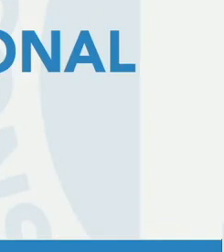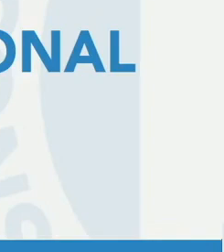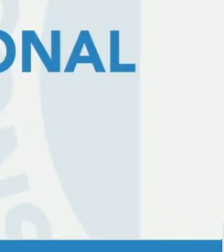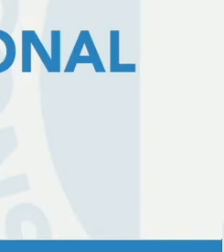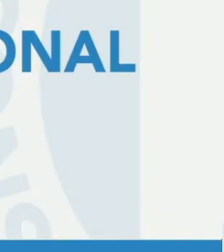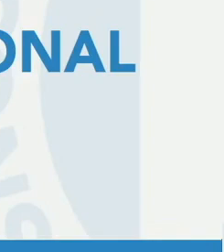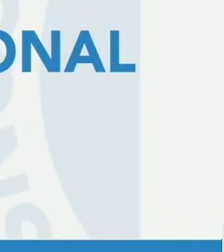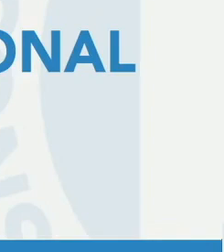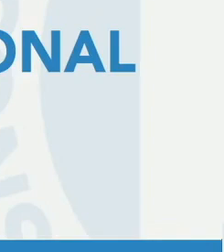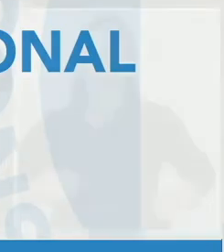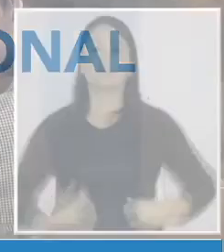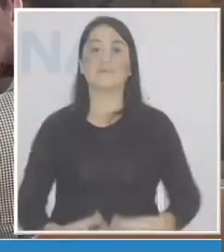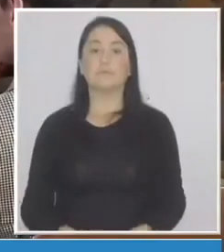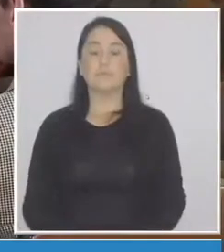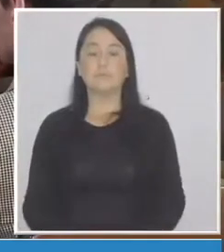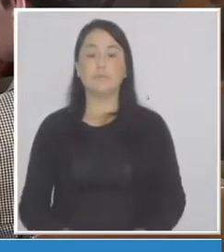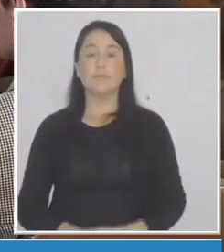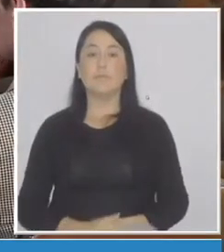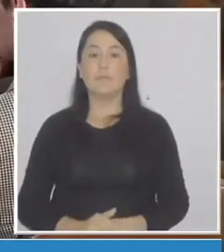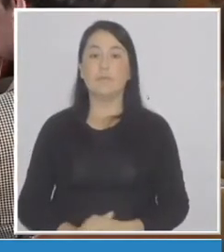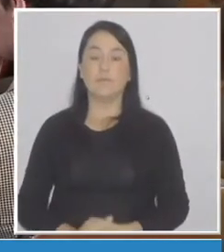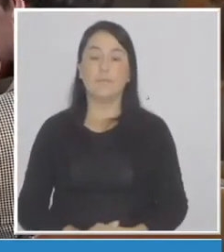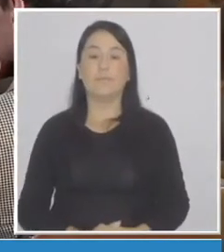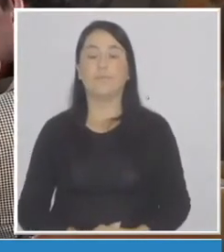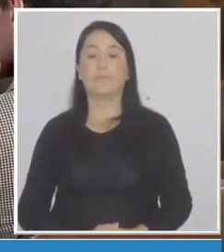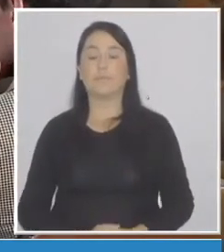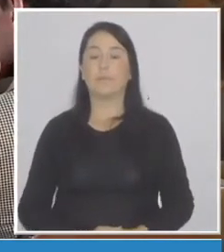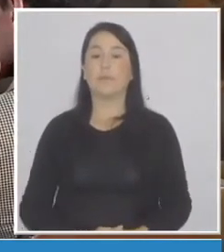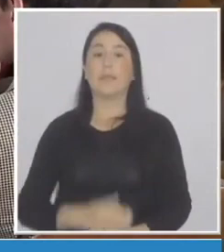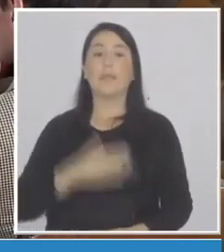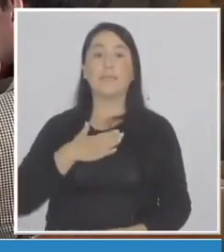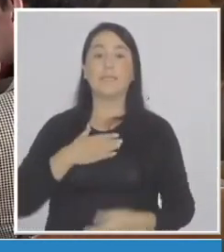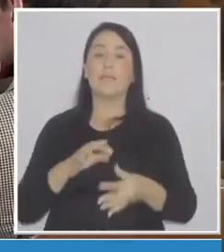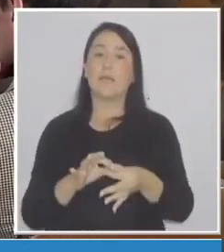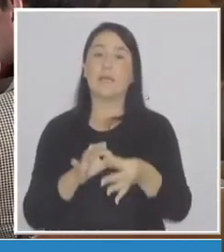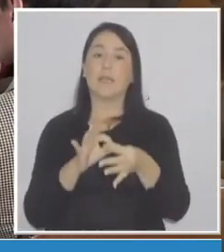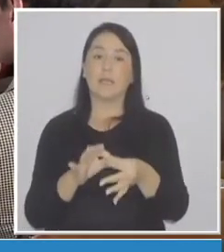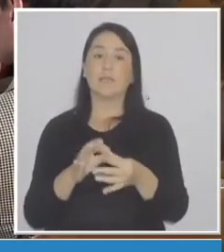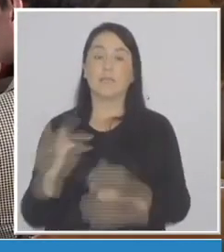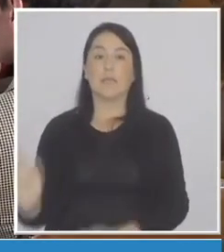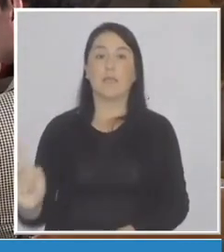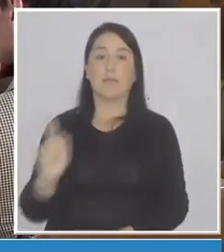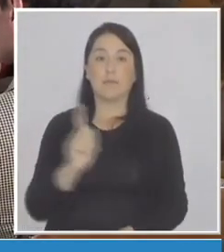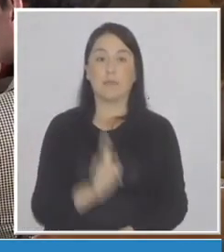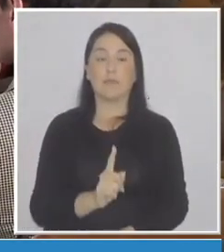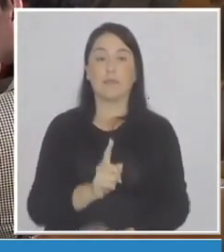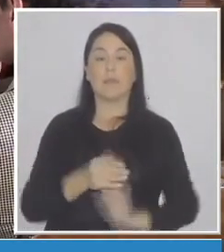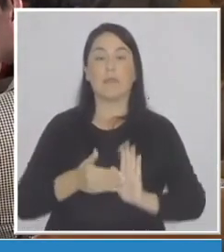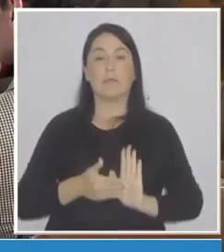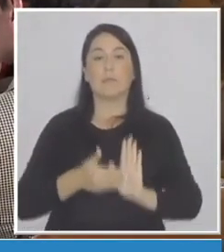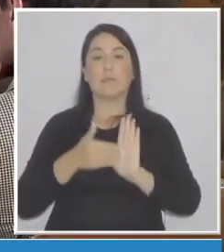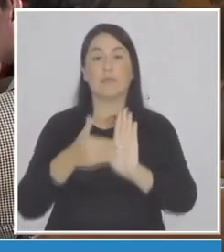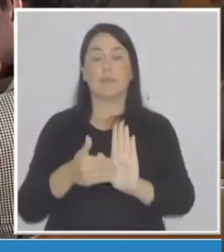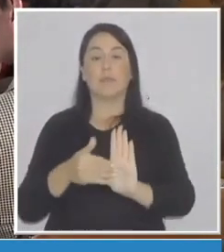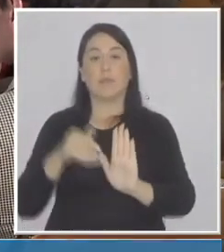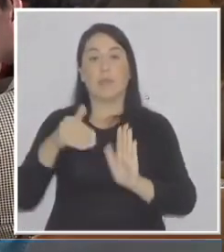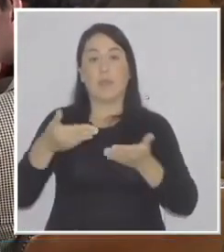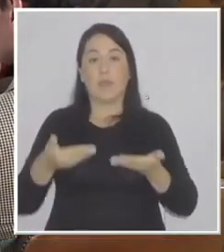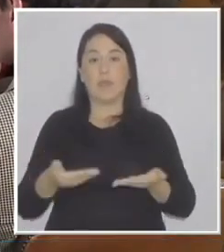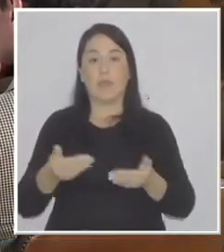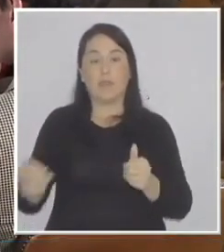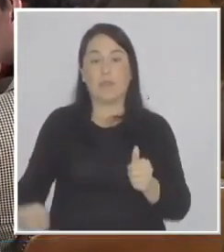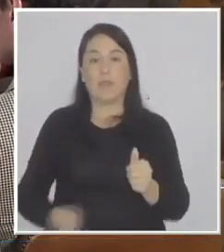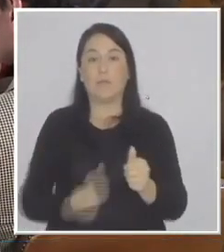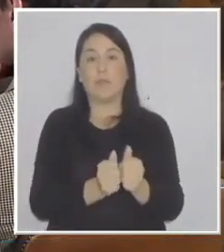Quisiera agradecer la invitación a comparecer a esta sesión de la subcomisión. En esta ocasión me acompaña don Rodrigo Obrador, jefe